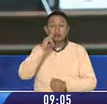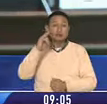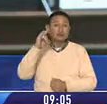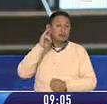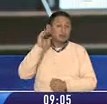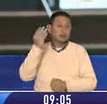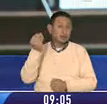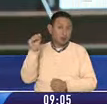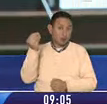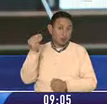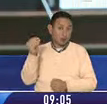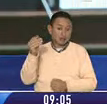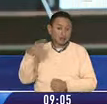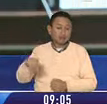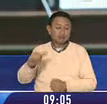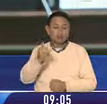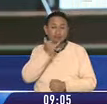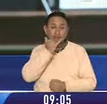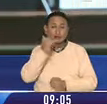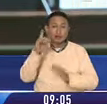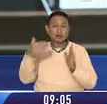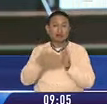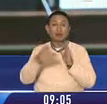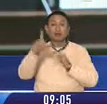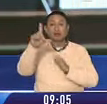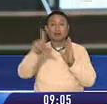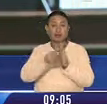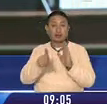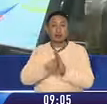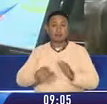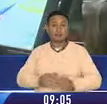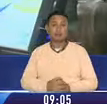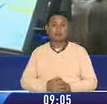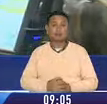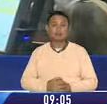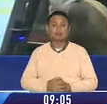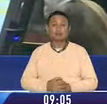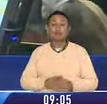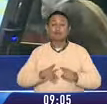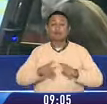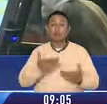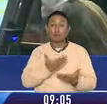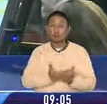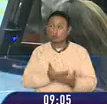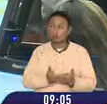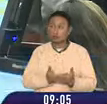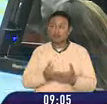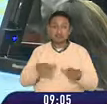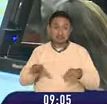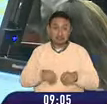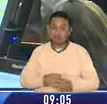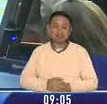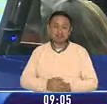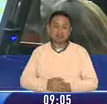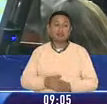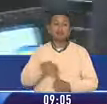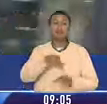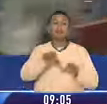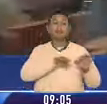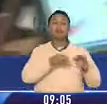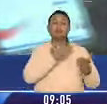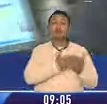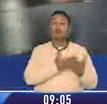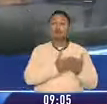adolescentes infractores o en conflicto con la ley. Pero las mociones no fueron aceptadas, ya que como lo explicó el proponente del proyecto